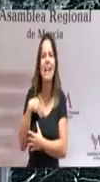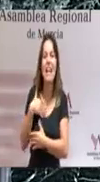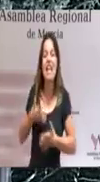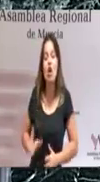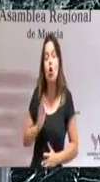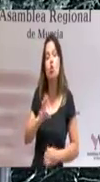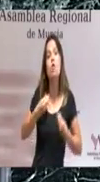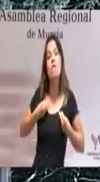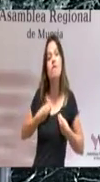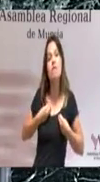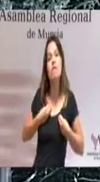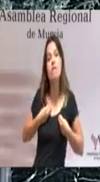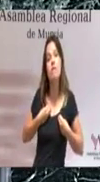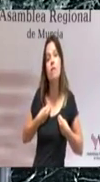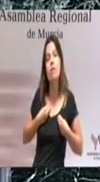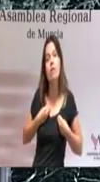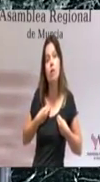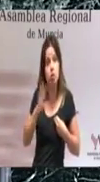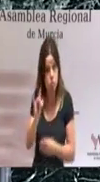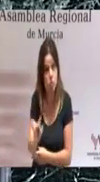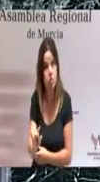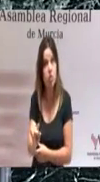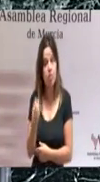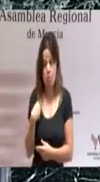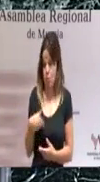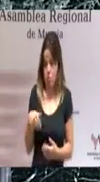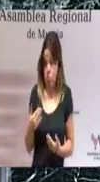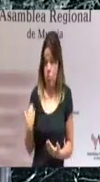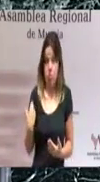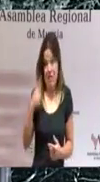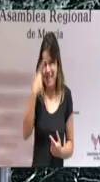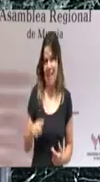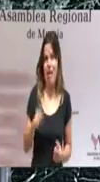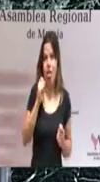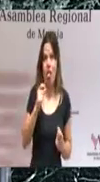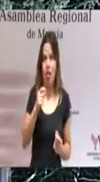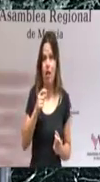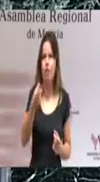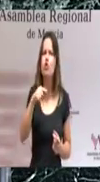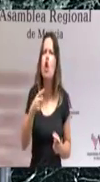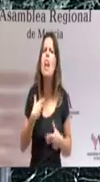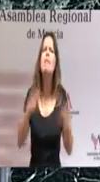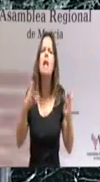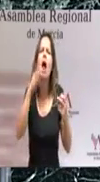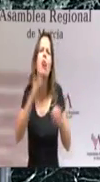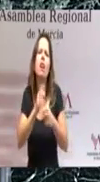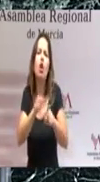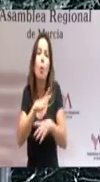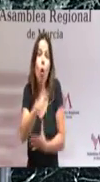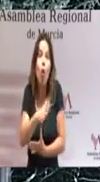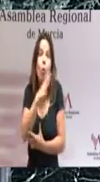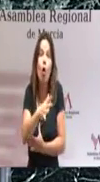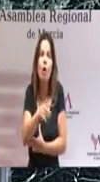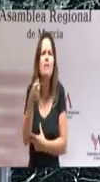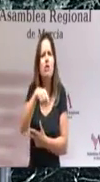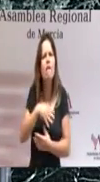hijos vivan. Sí, sí. Hombre, eso es lo que acaba de saberse. ¿Por qué no creen en la libertad? ¿Por qué? ¿Por qué